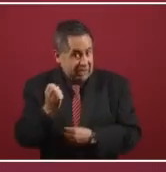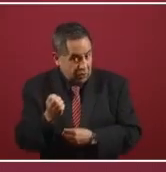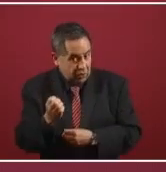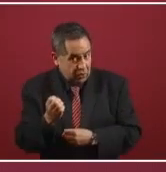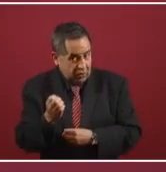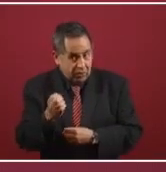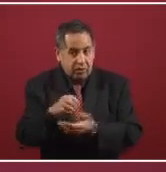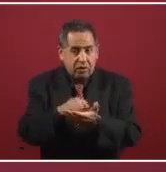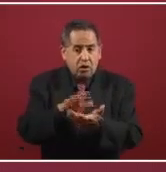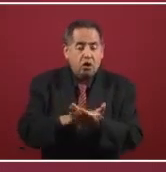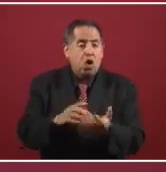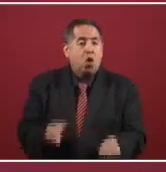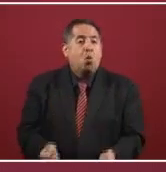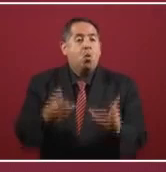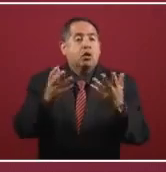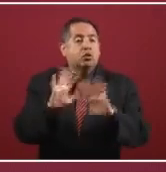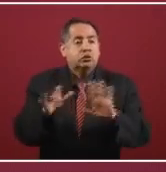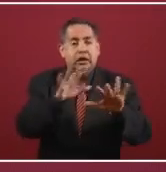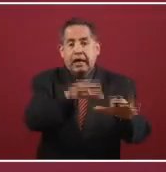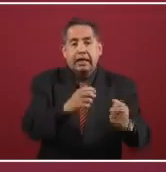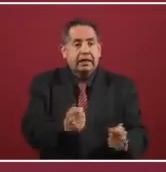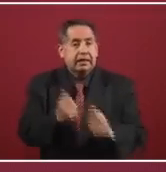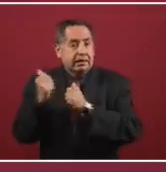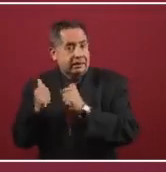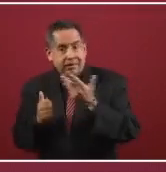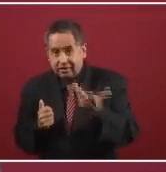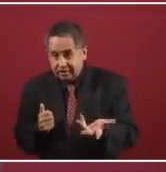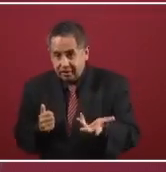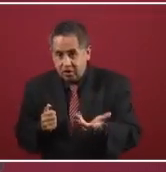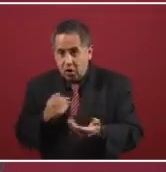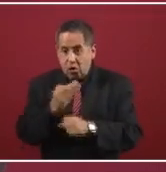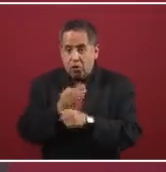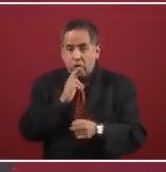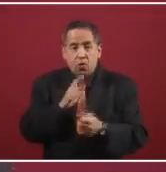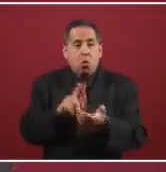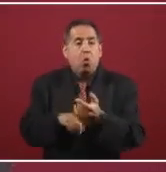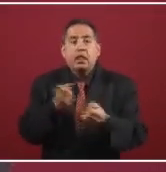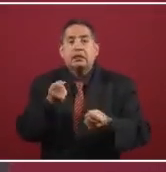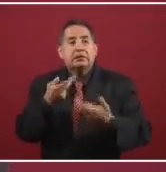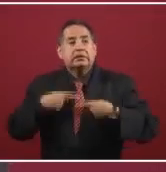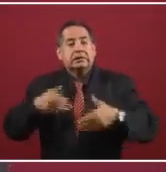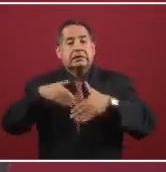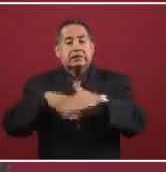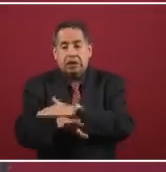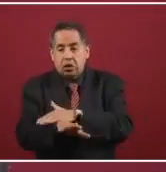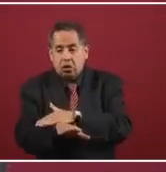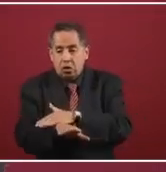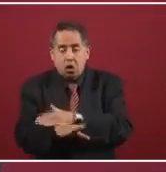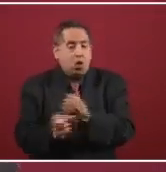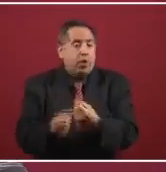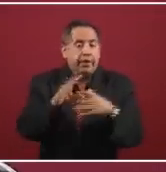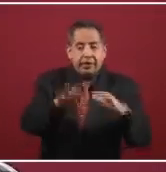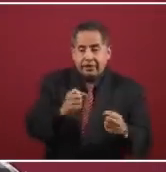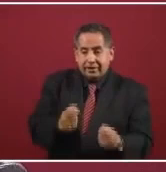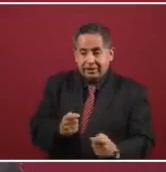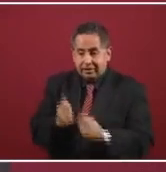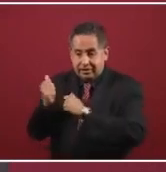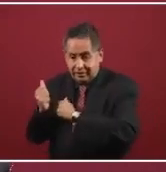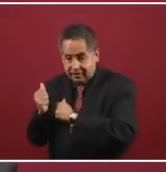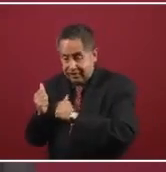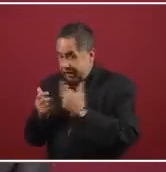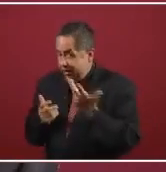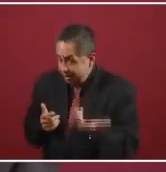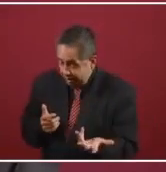a actualizar es cuántos ya salieron, porque lo que estamos reportando es cuántos entraron, pero también tenemos que reportar cuántos